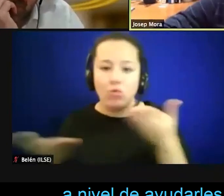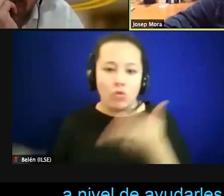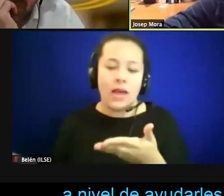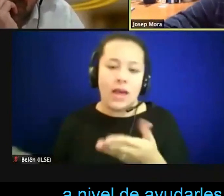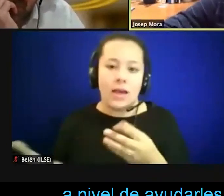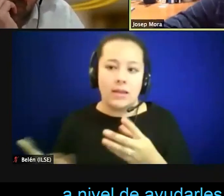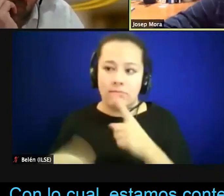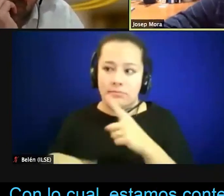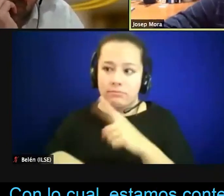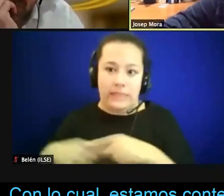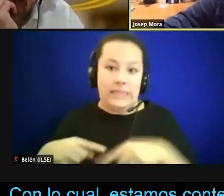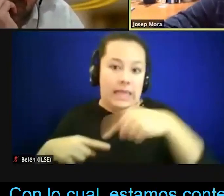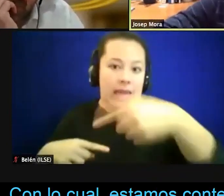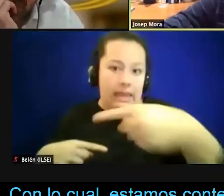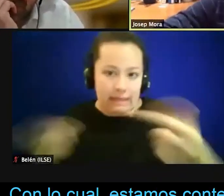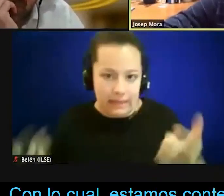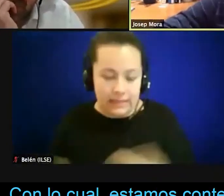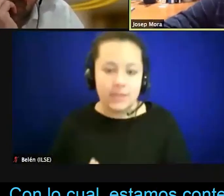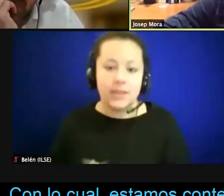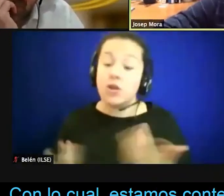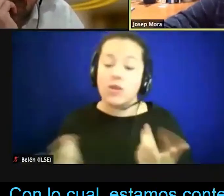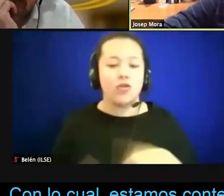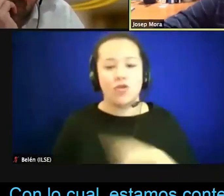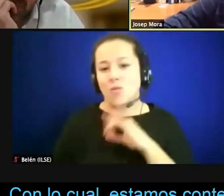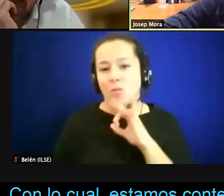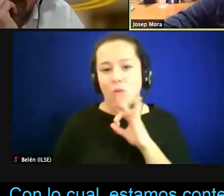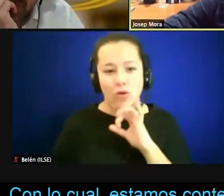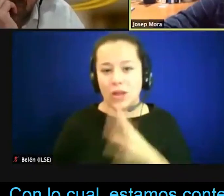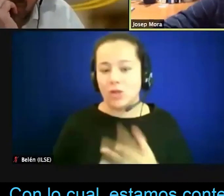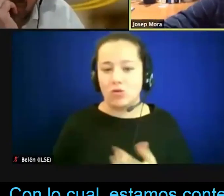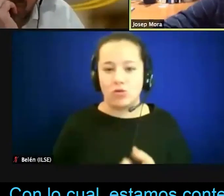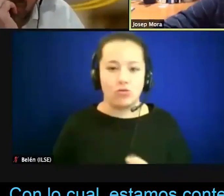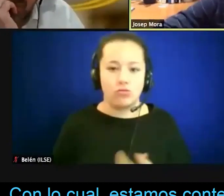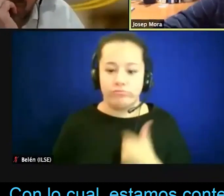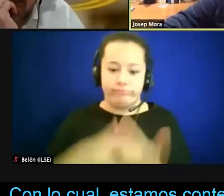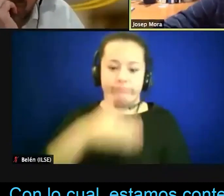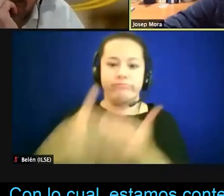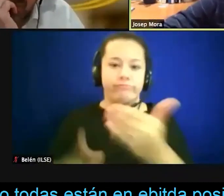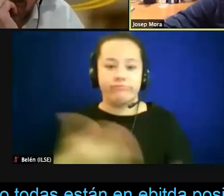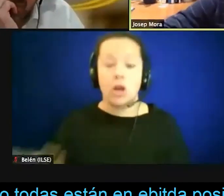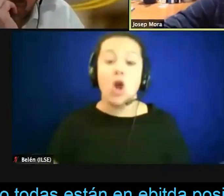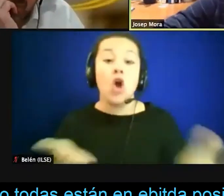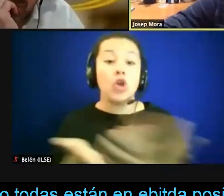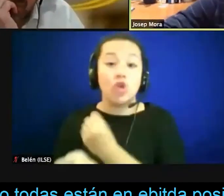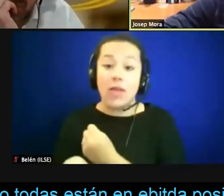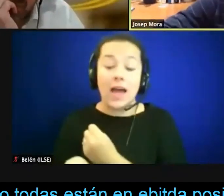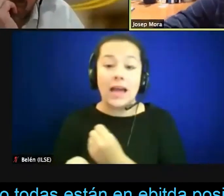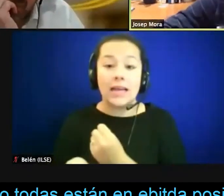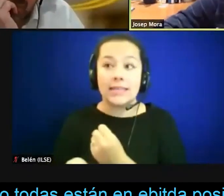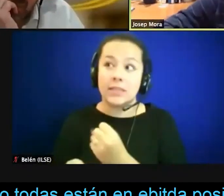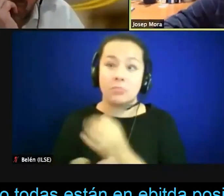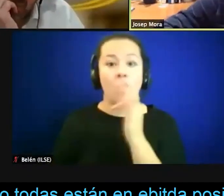siguientes. Con lo cual, estamos contentos con cómo han evolucionado. No todas están en EBITDA positivo,